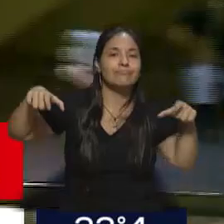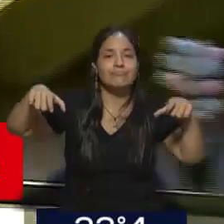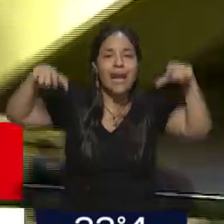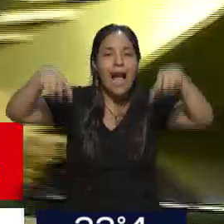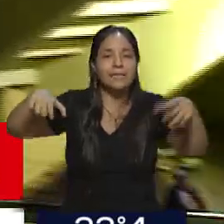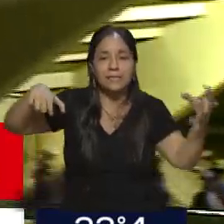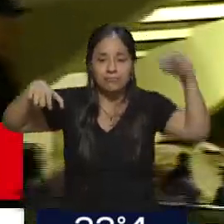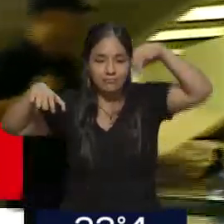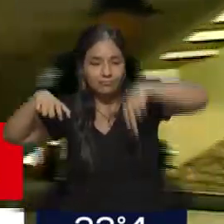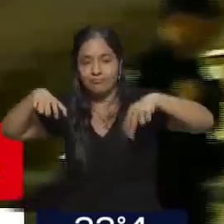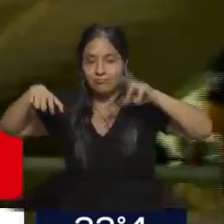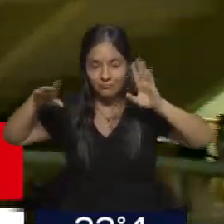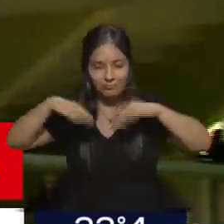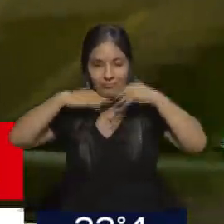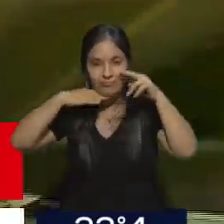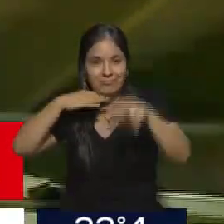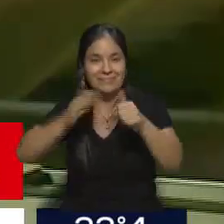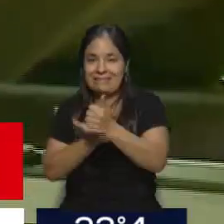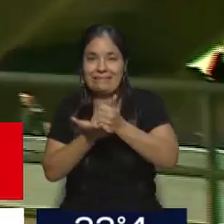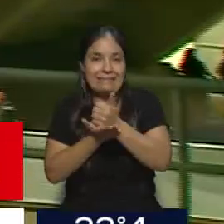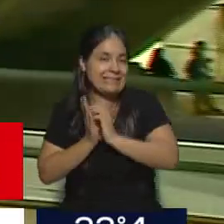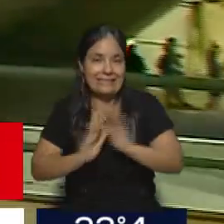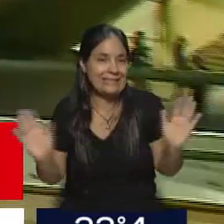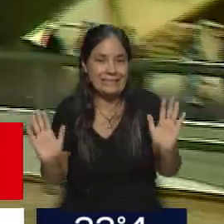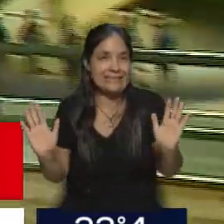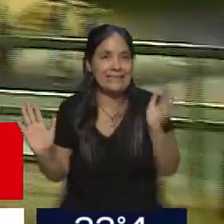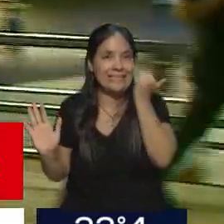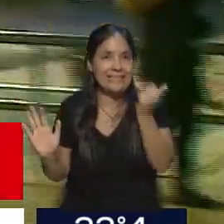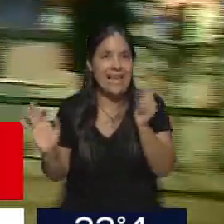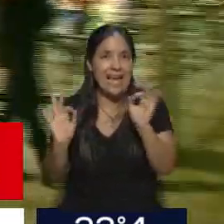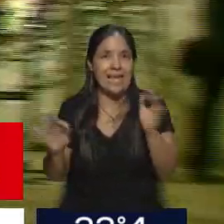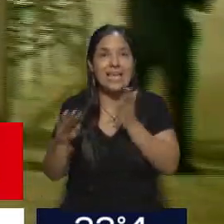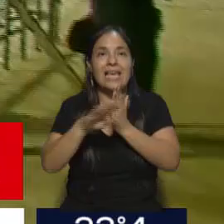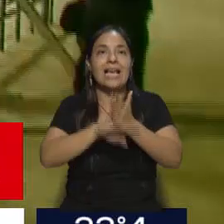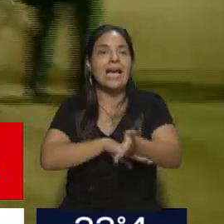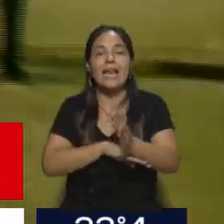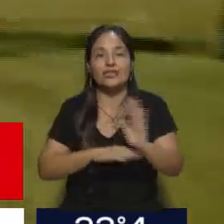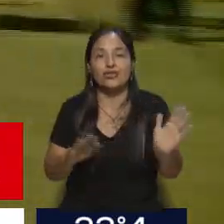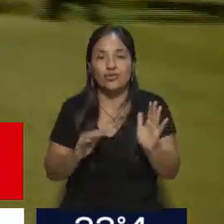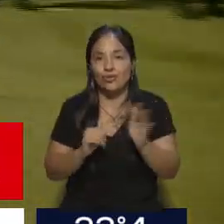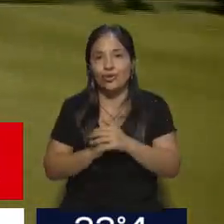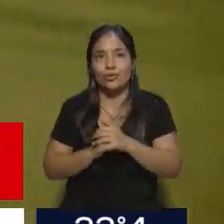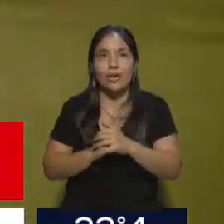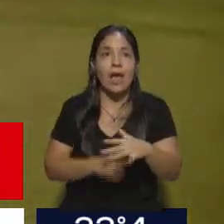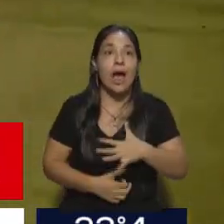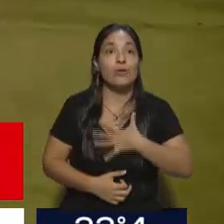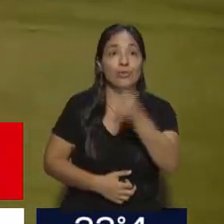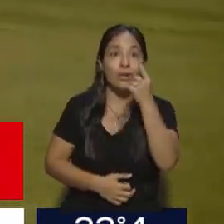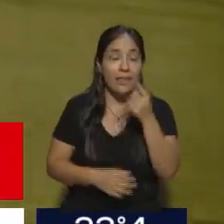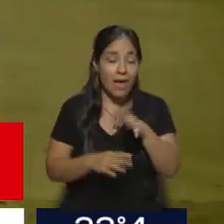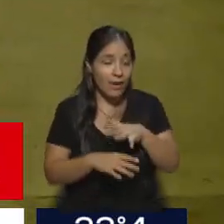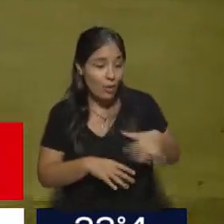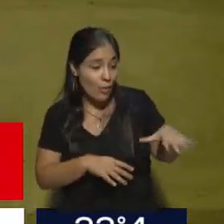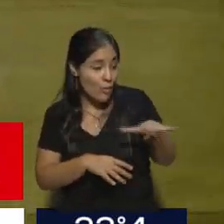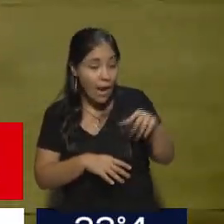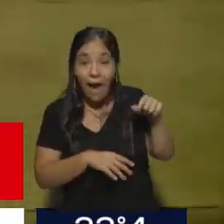la tribuna, ya están en la platea, ya por el sector donde estamos nosotros, que es el ingreso de la platea y de las autoridades, ya no vemos